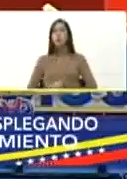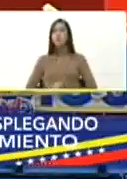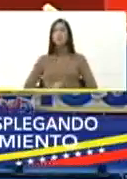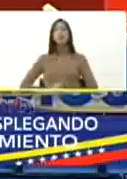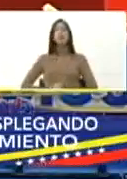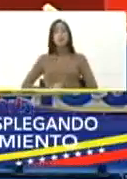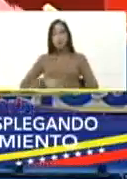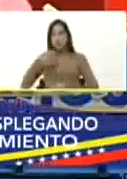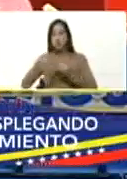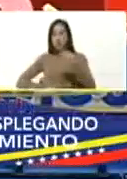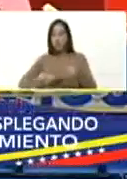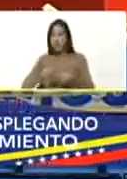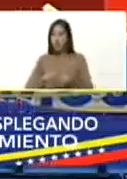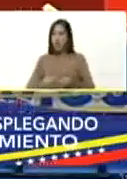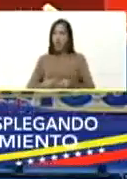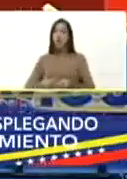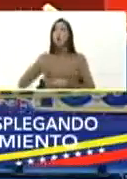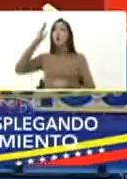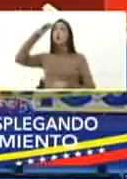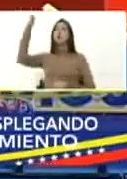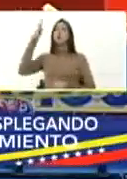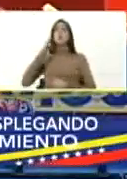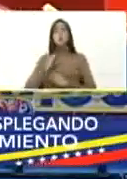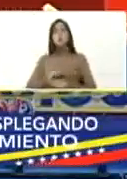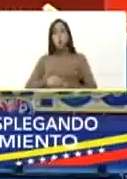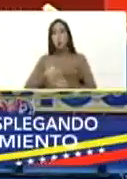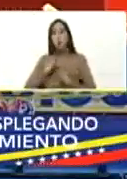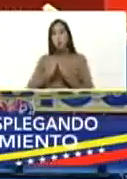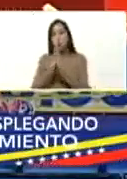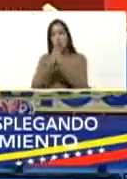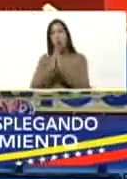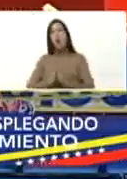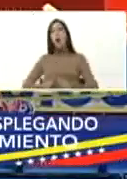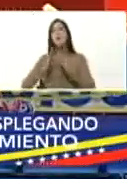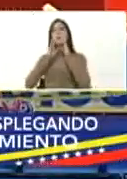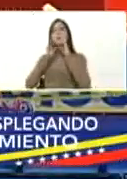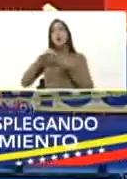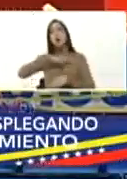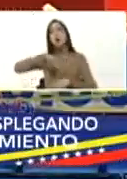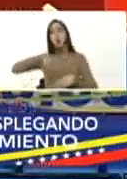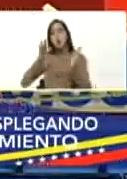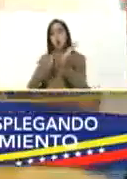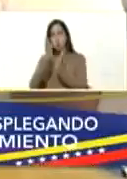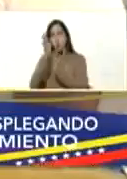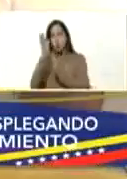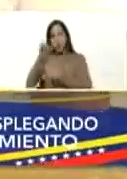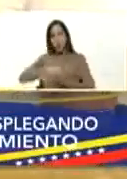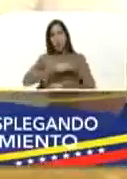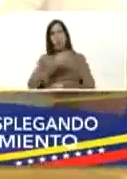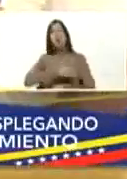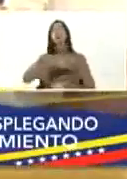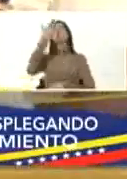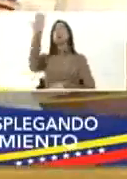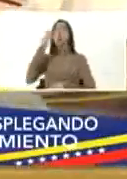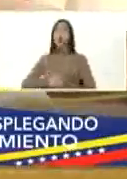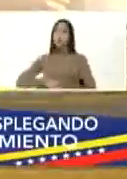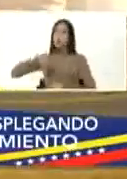será. Con el favor de Dios y la bendición de nuestro Señor Jesucristo.